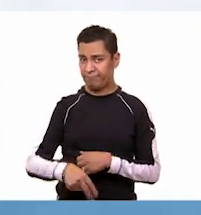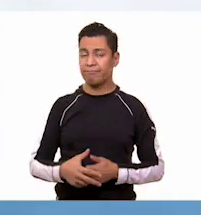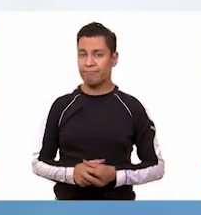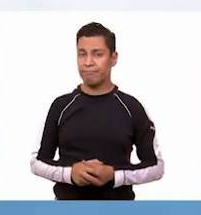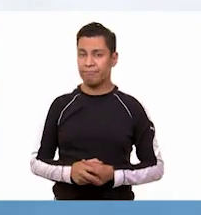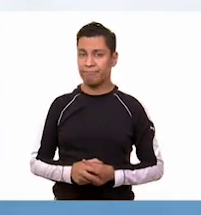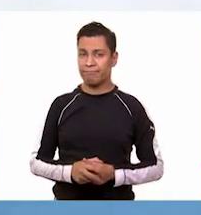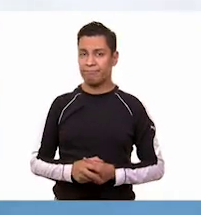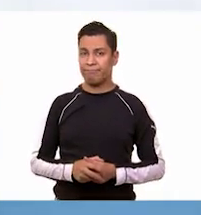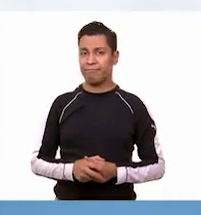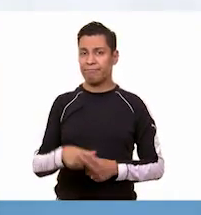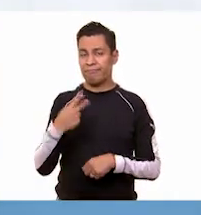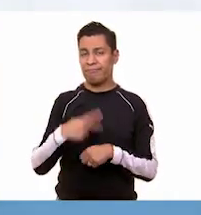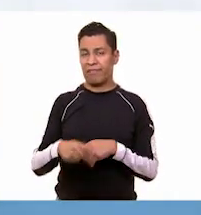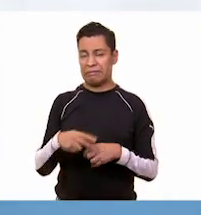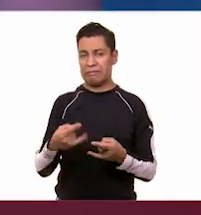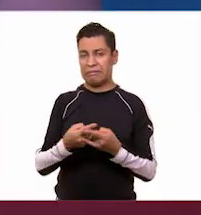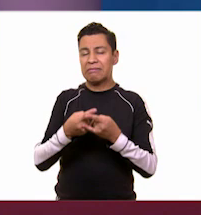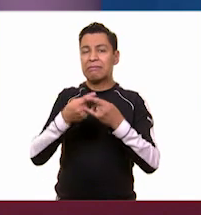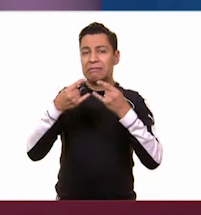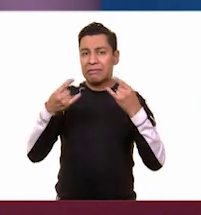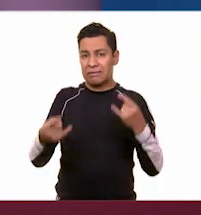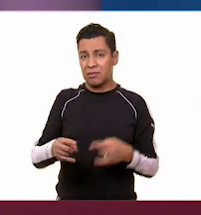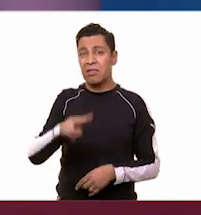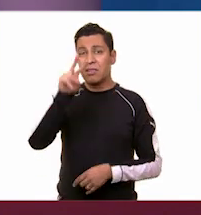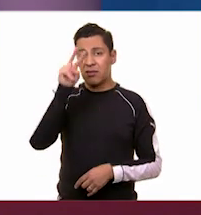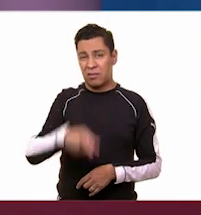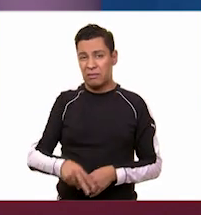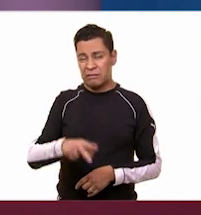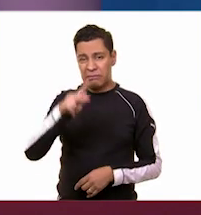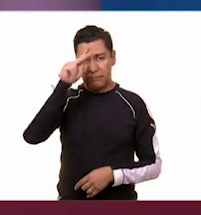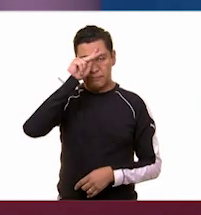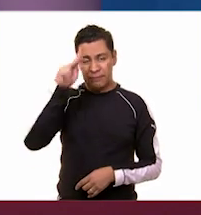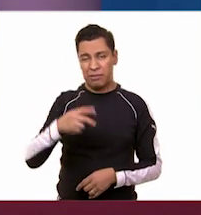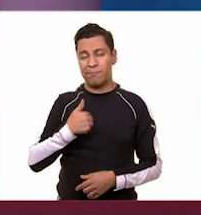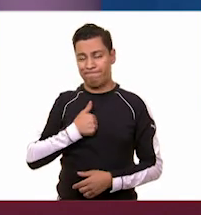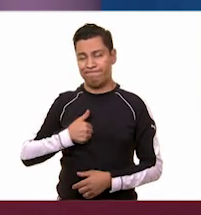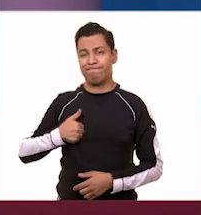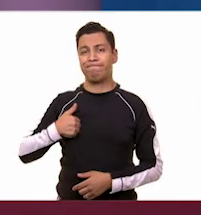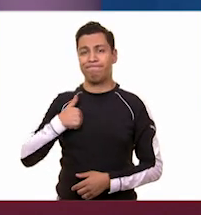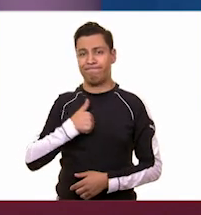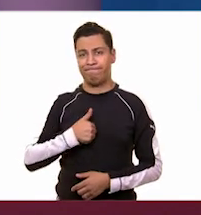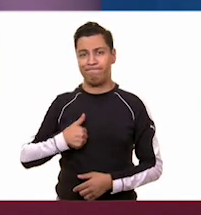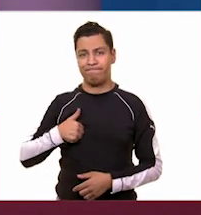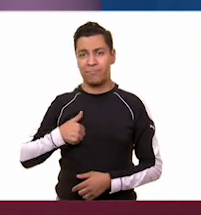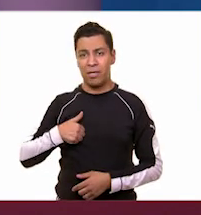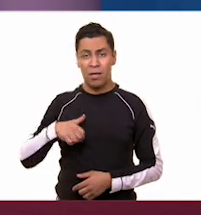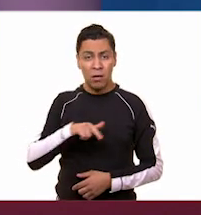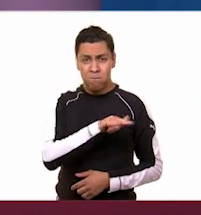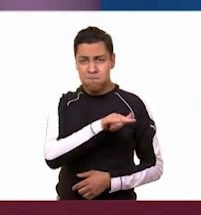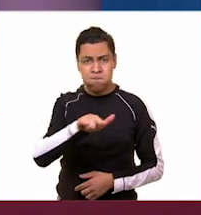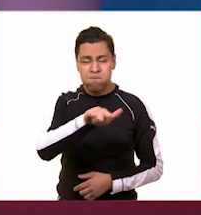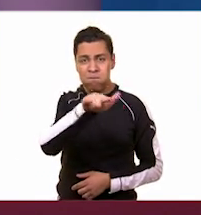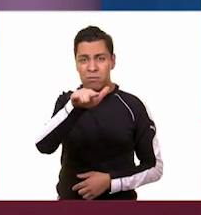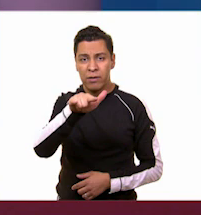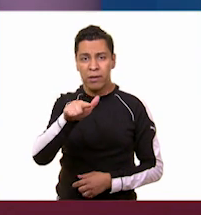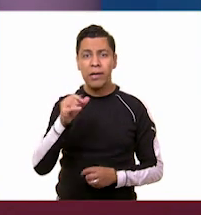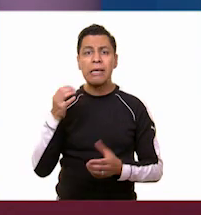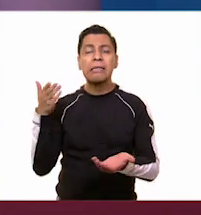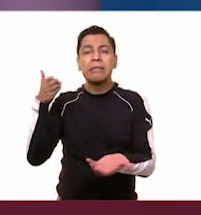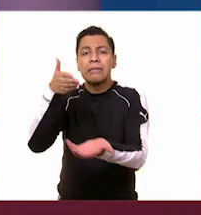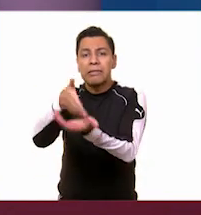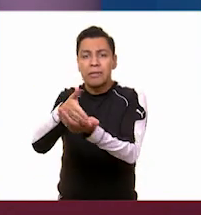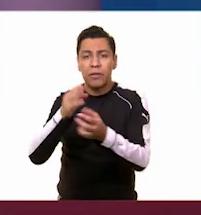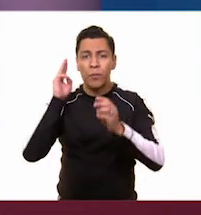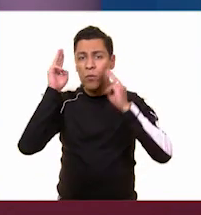compañeros. Fueron hechos muy trágicos. Maestro, esta parte ya no habla de la nave que va a ir al museo. Nos estaba